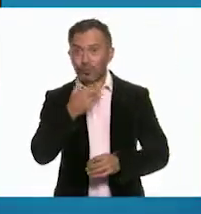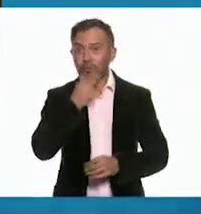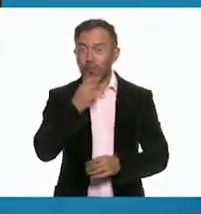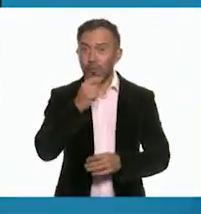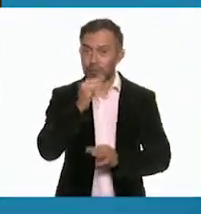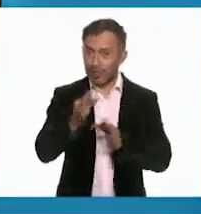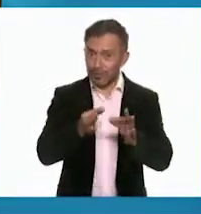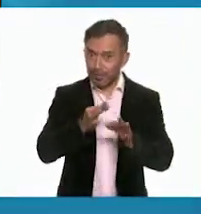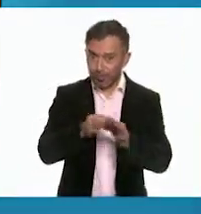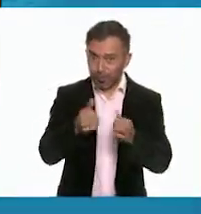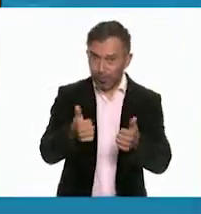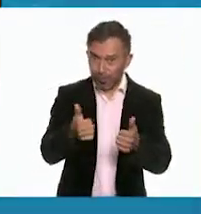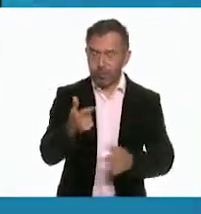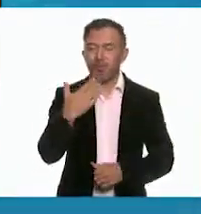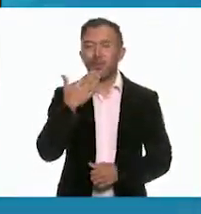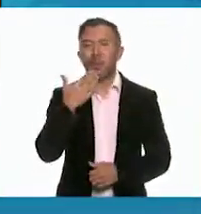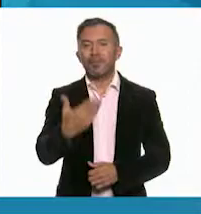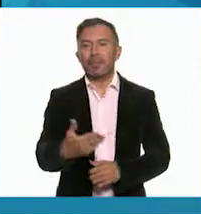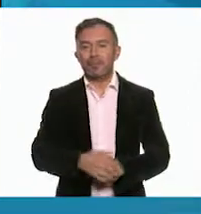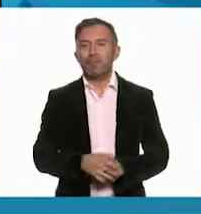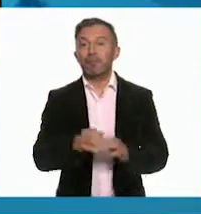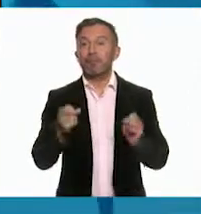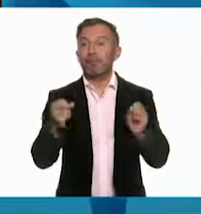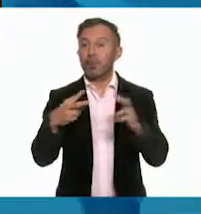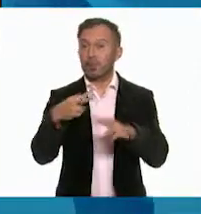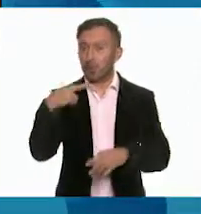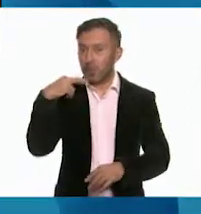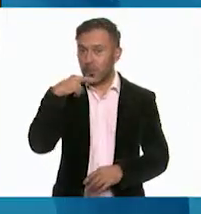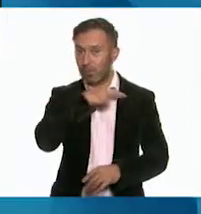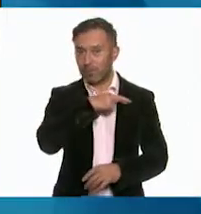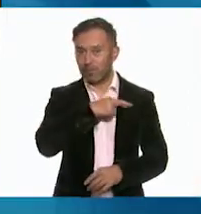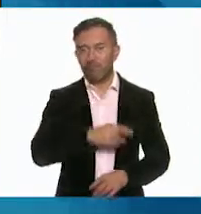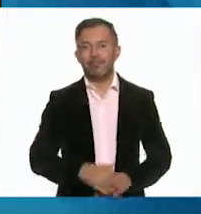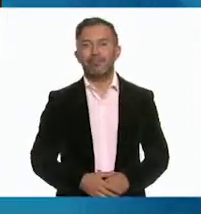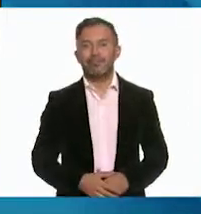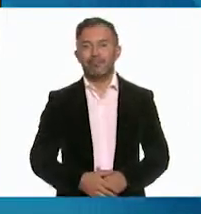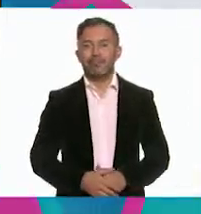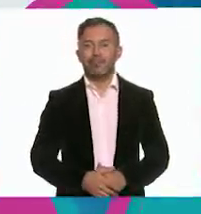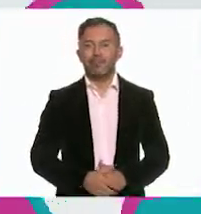¡Muy bien! ¡Nos vemos pronto!